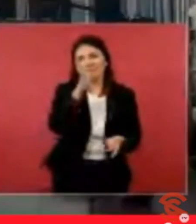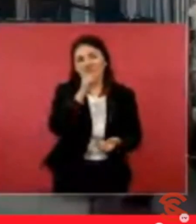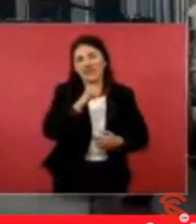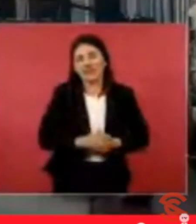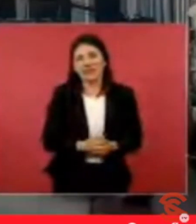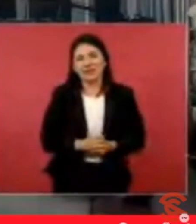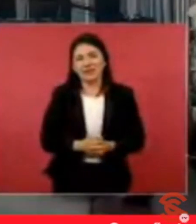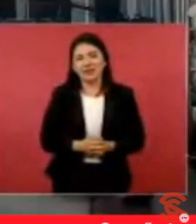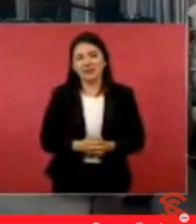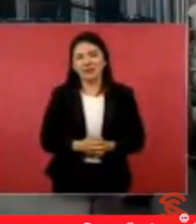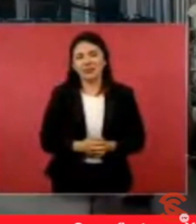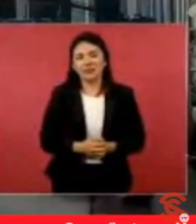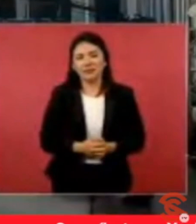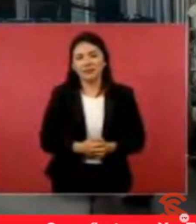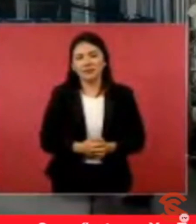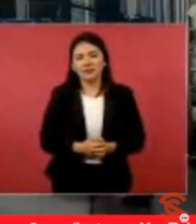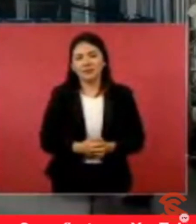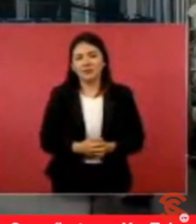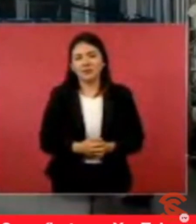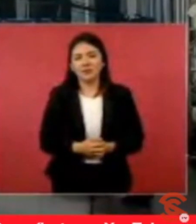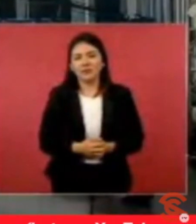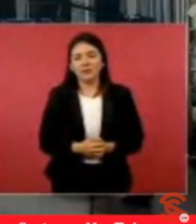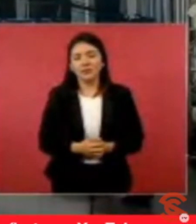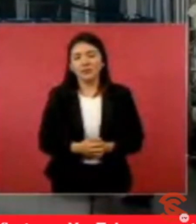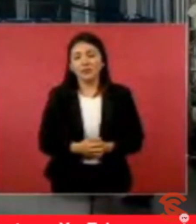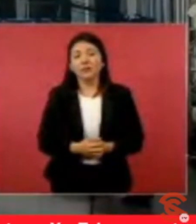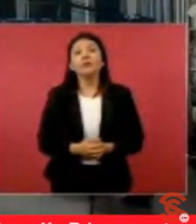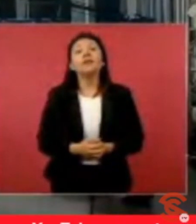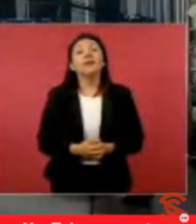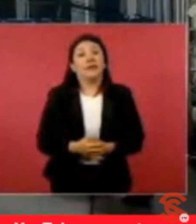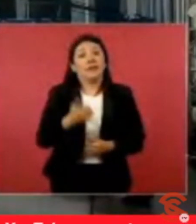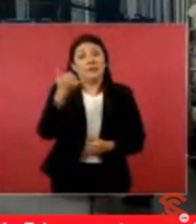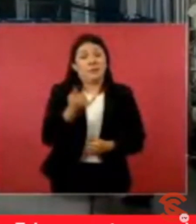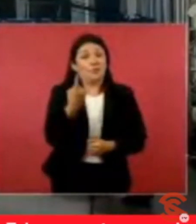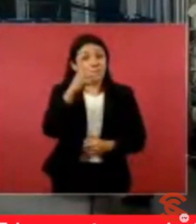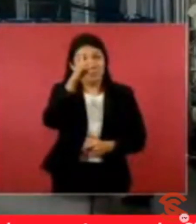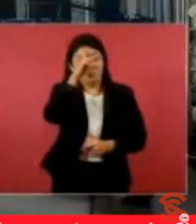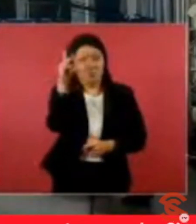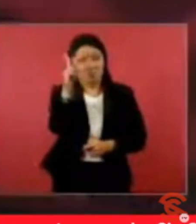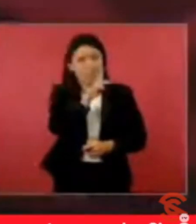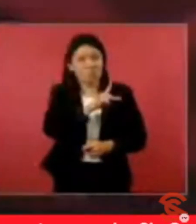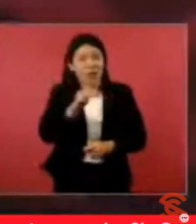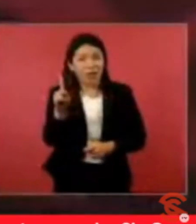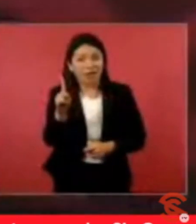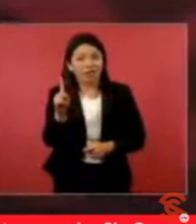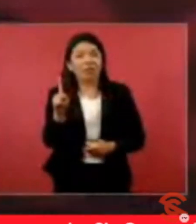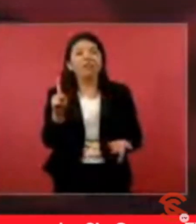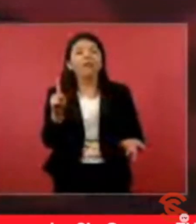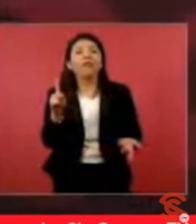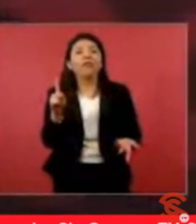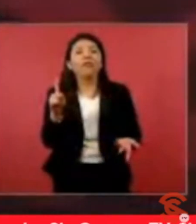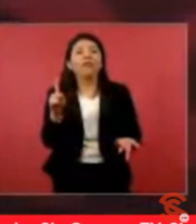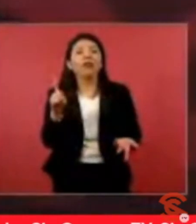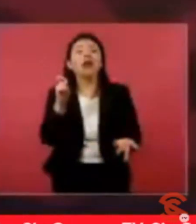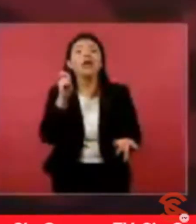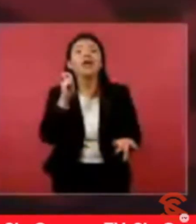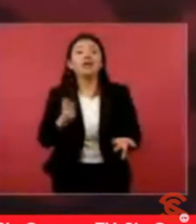Y lo más drástico es el juicio